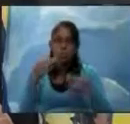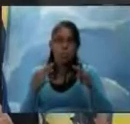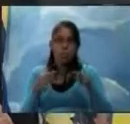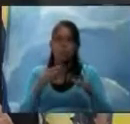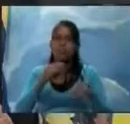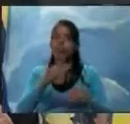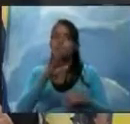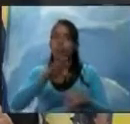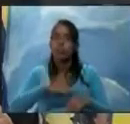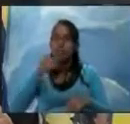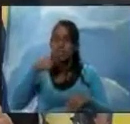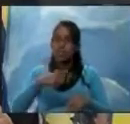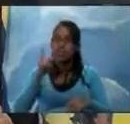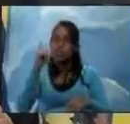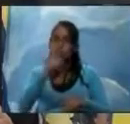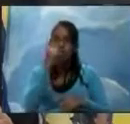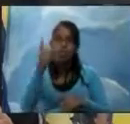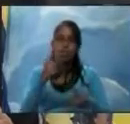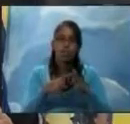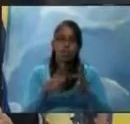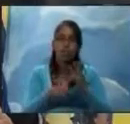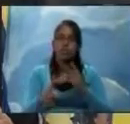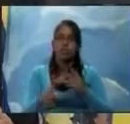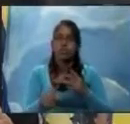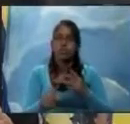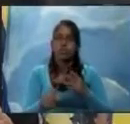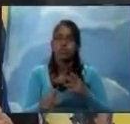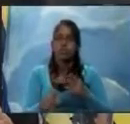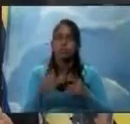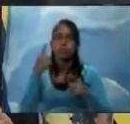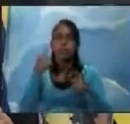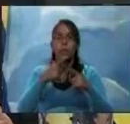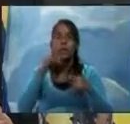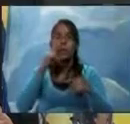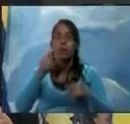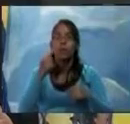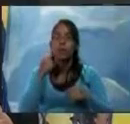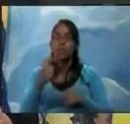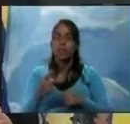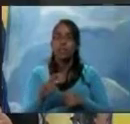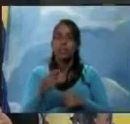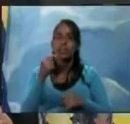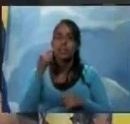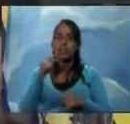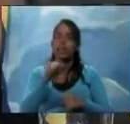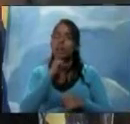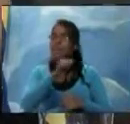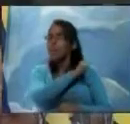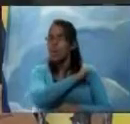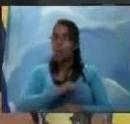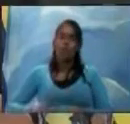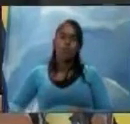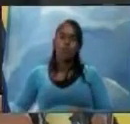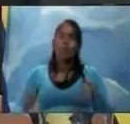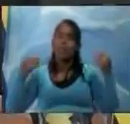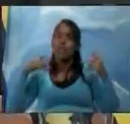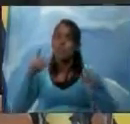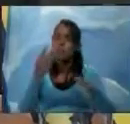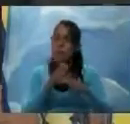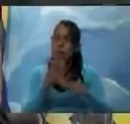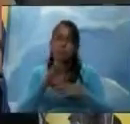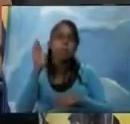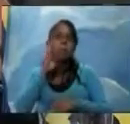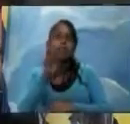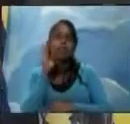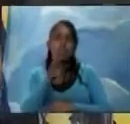podía hacer una sola cosa. Le entregó un solo talento. Pero mire cómo dice: este era un flojo, este era, y además de eso,